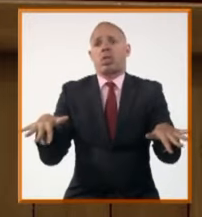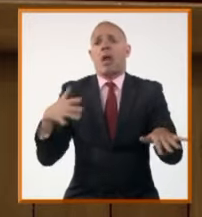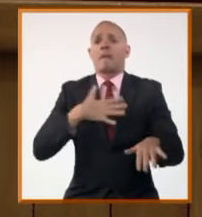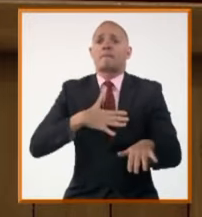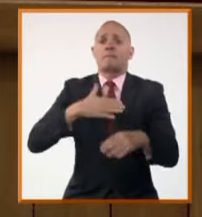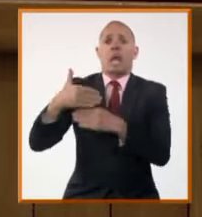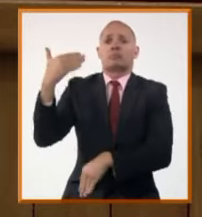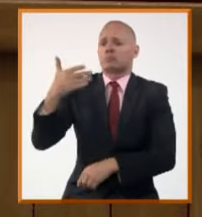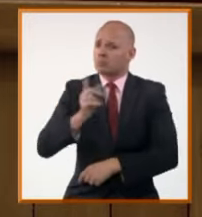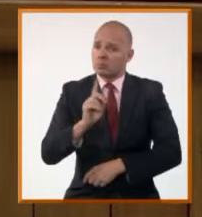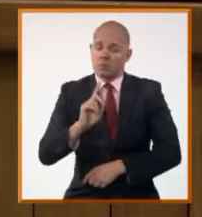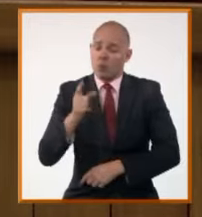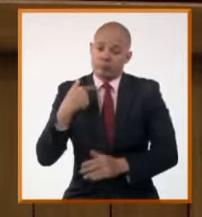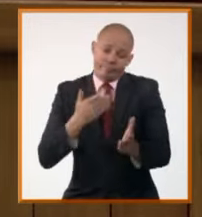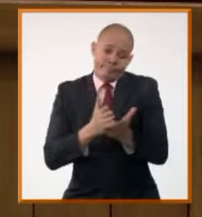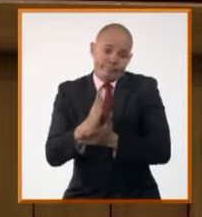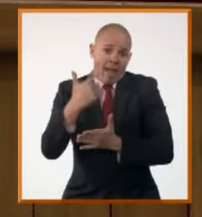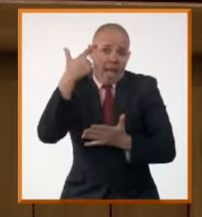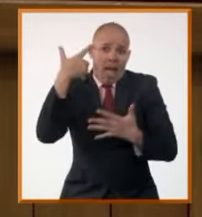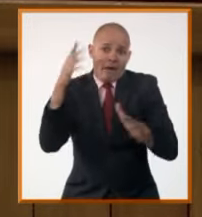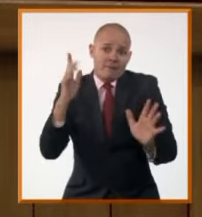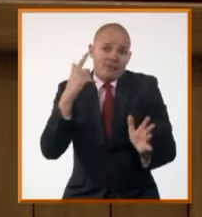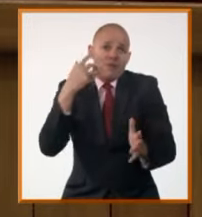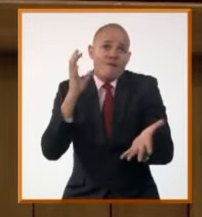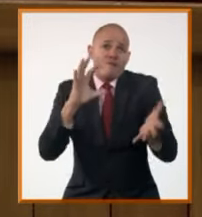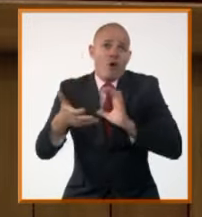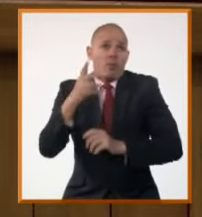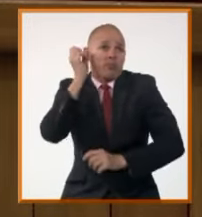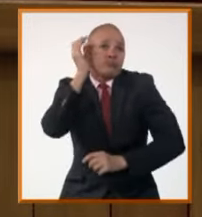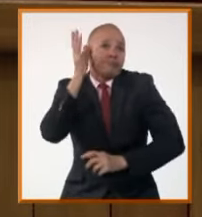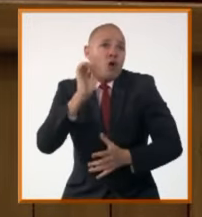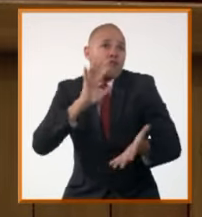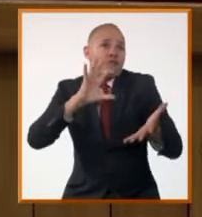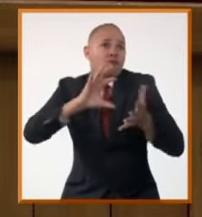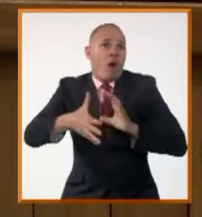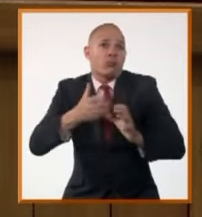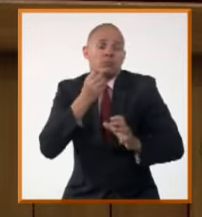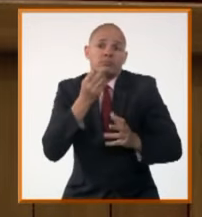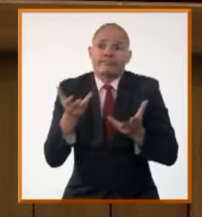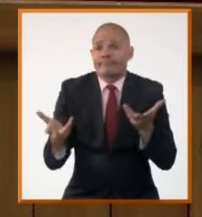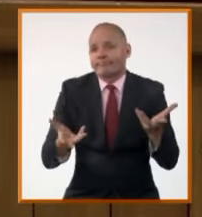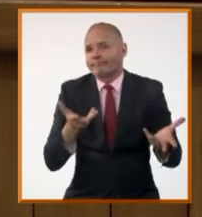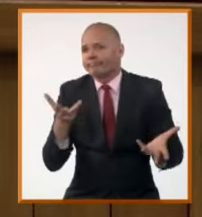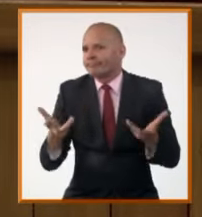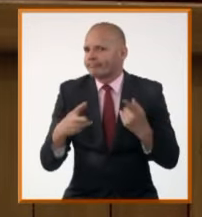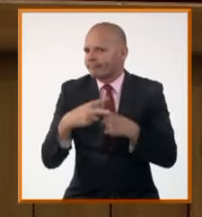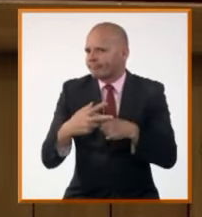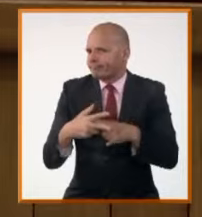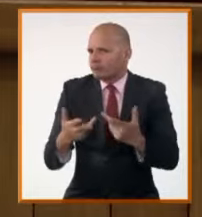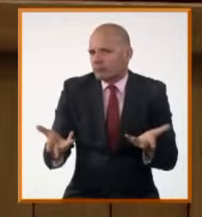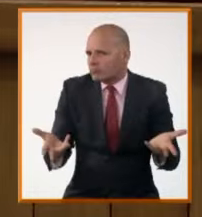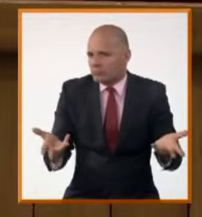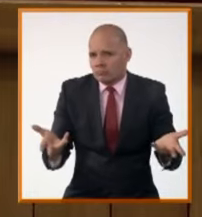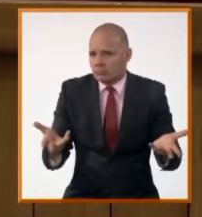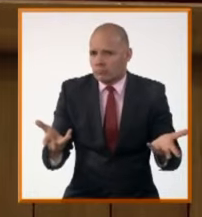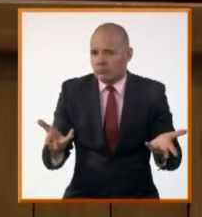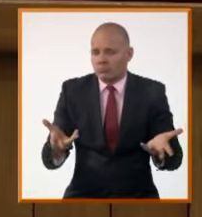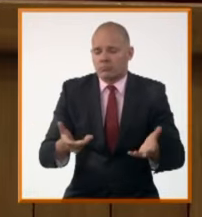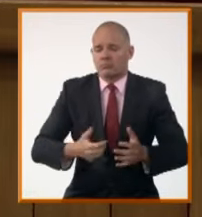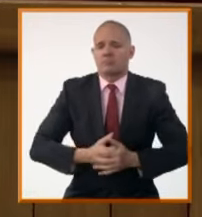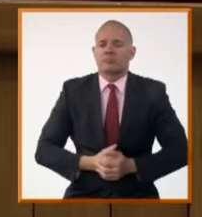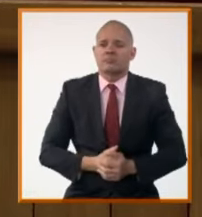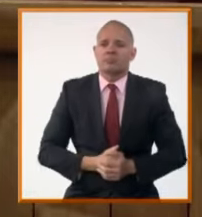que enfrentar todo lo que se deriva de él y buscar soluciones propias a la solución de los